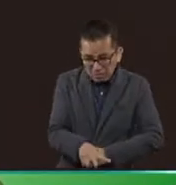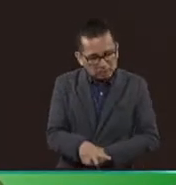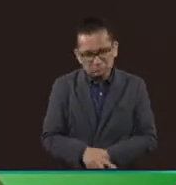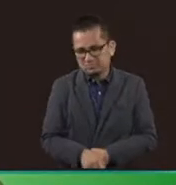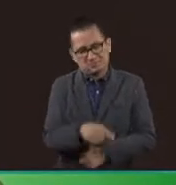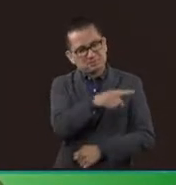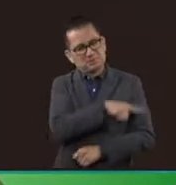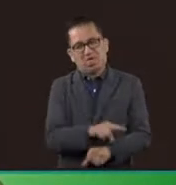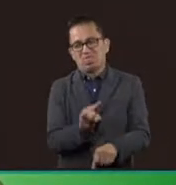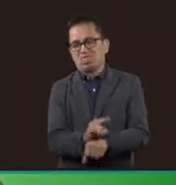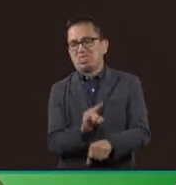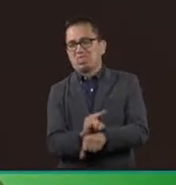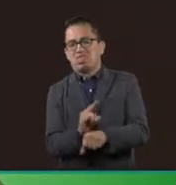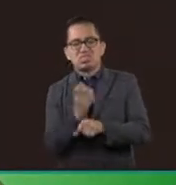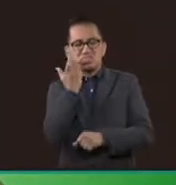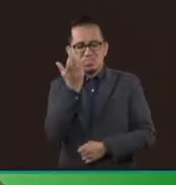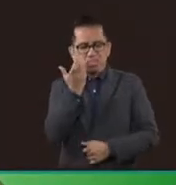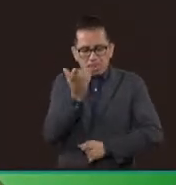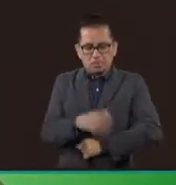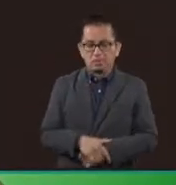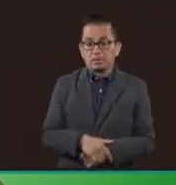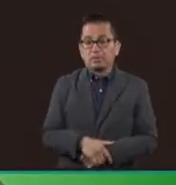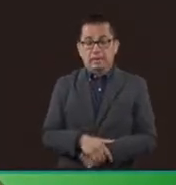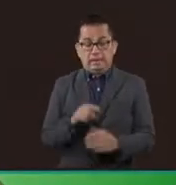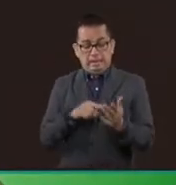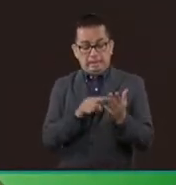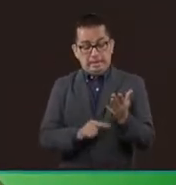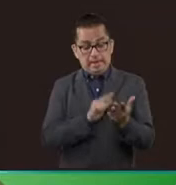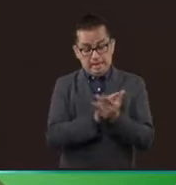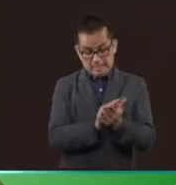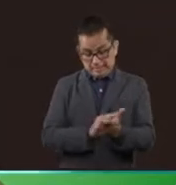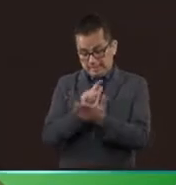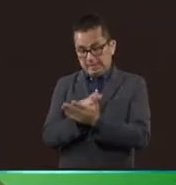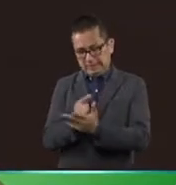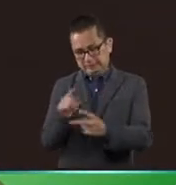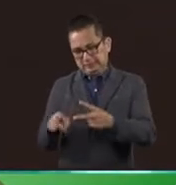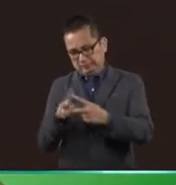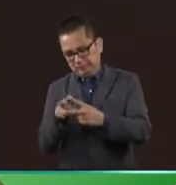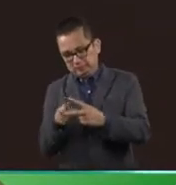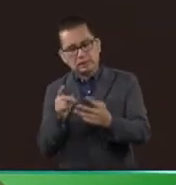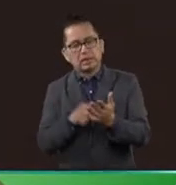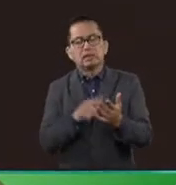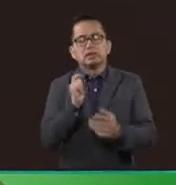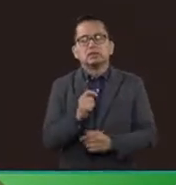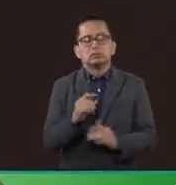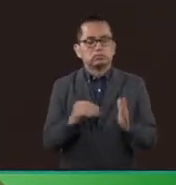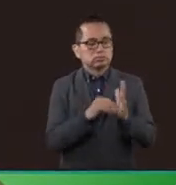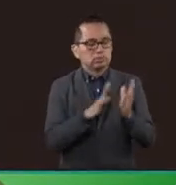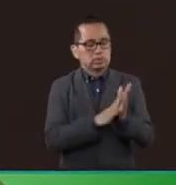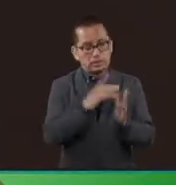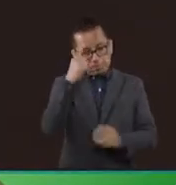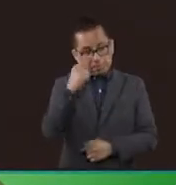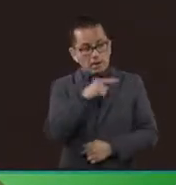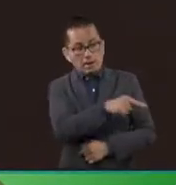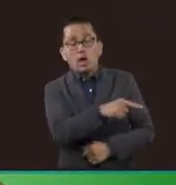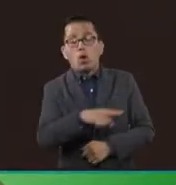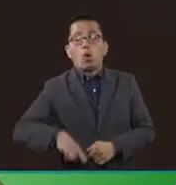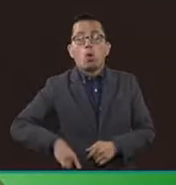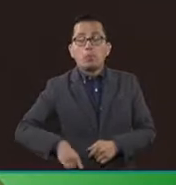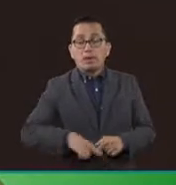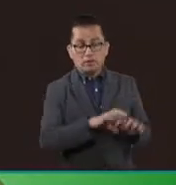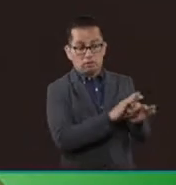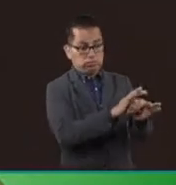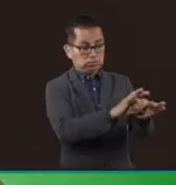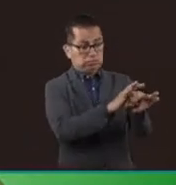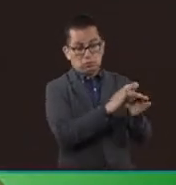simulación estas leyes as vienen a establecer un proceso donde el oficialismo tendrá que dar su visto bueno a cada